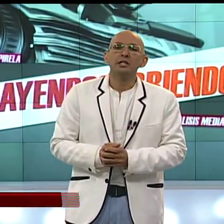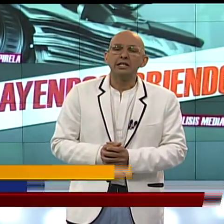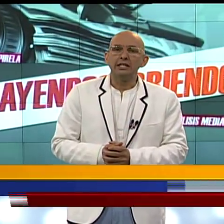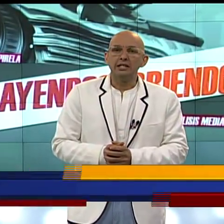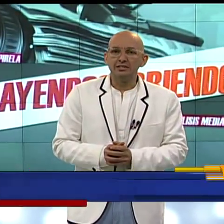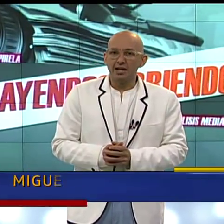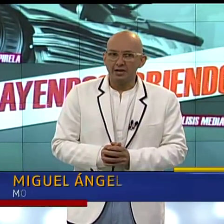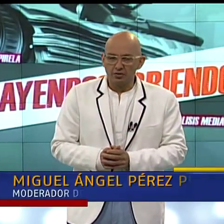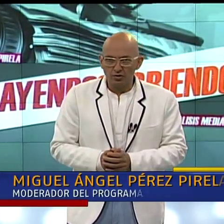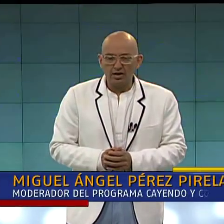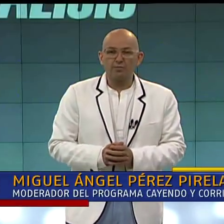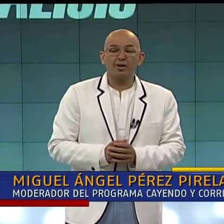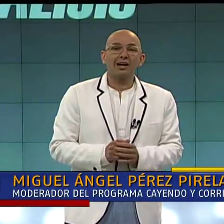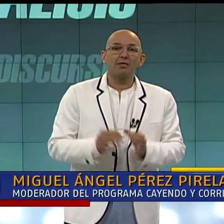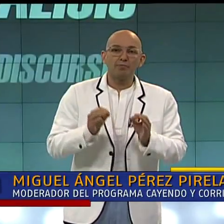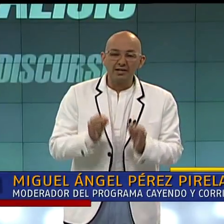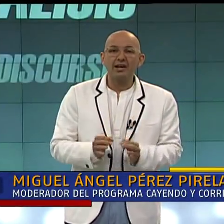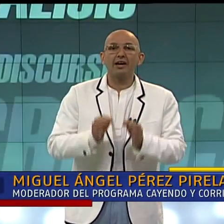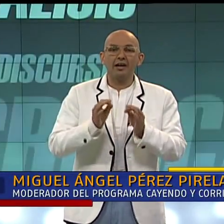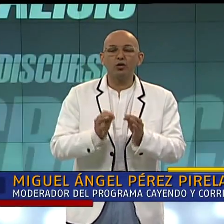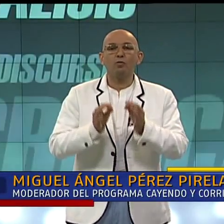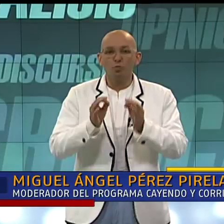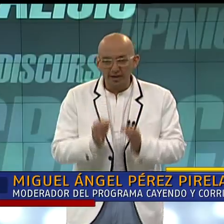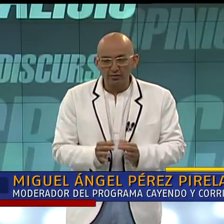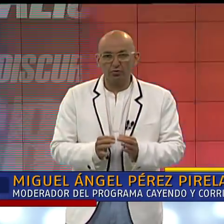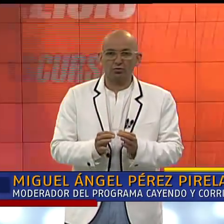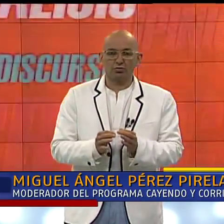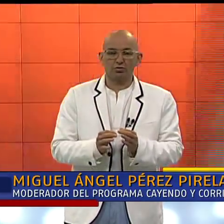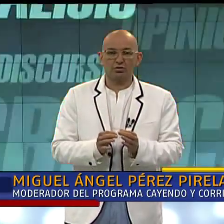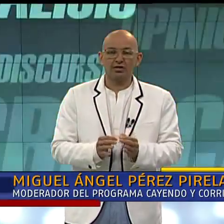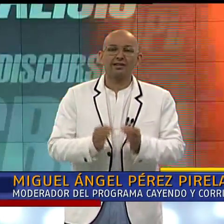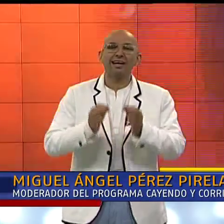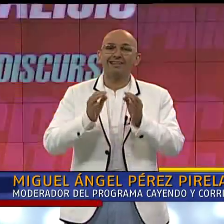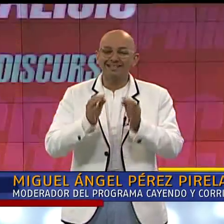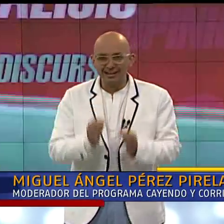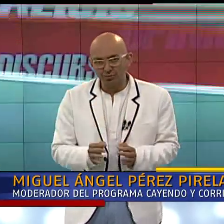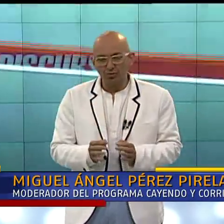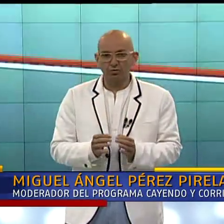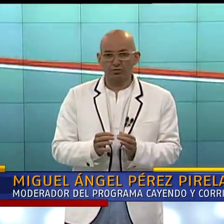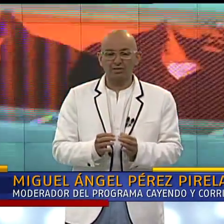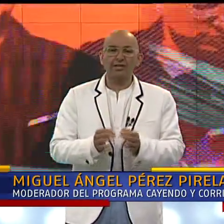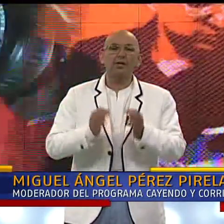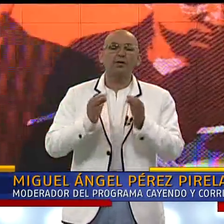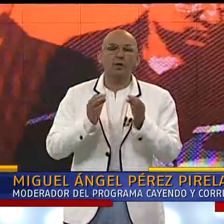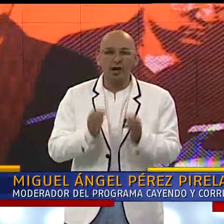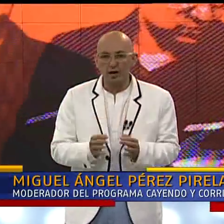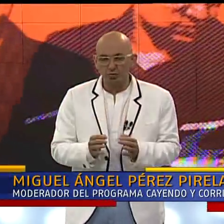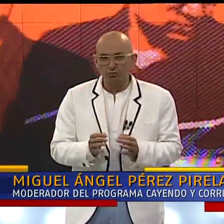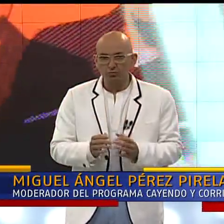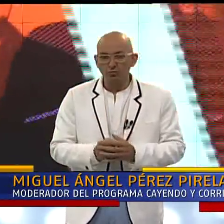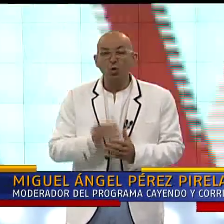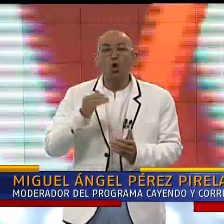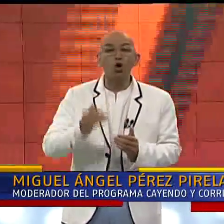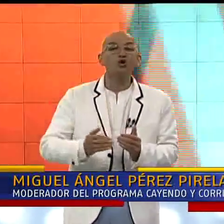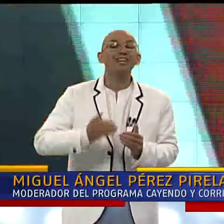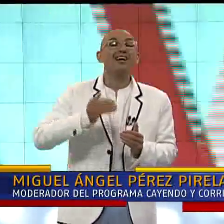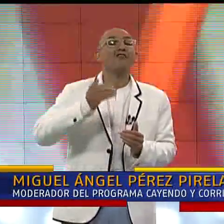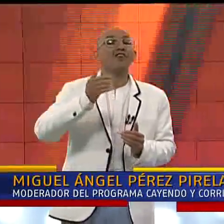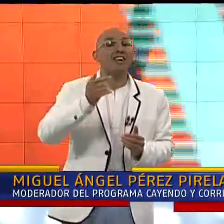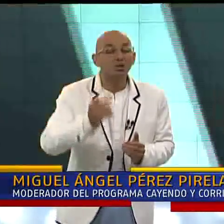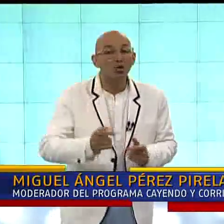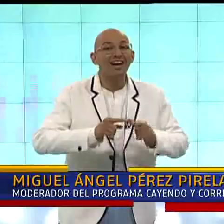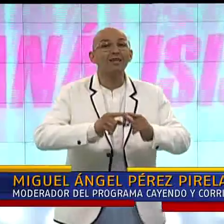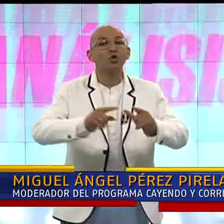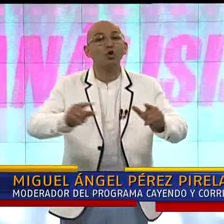también internacional, pues la campaña que en estos momentos se está gestando, se está llevando a cabo